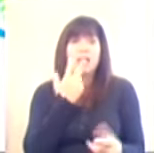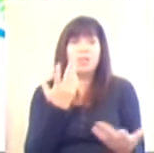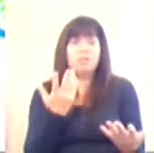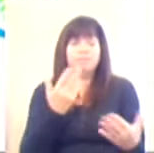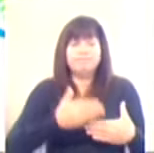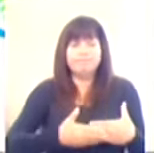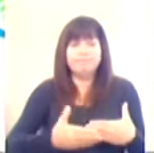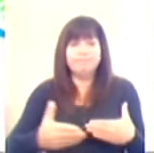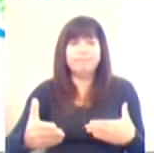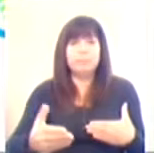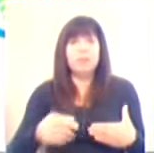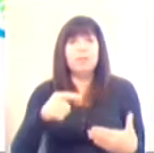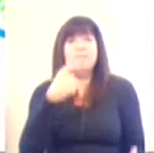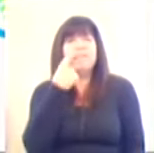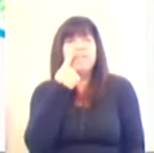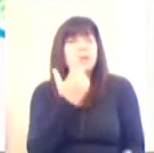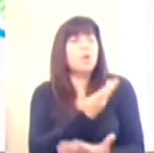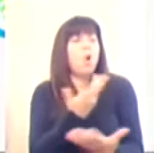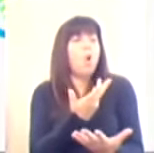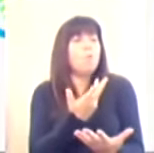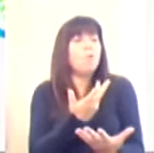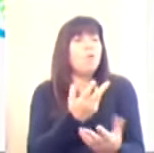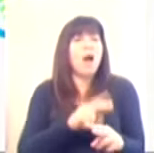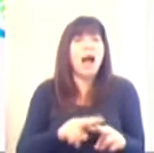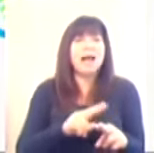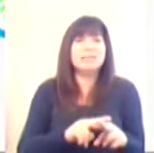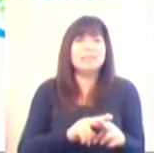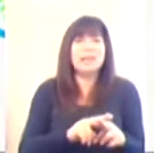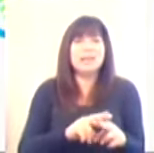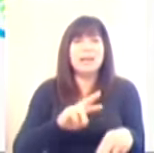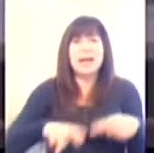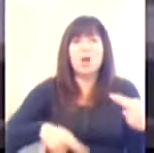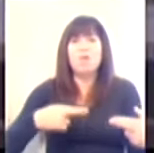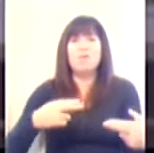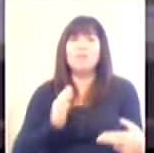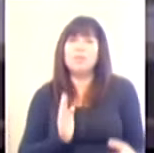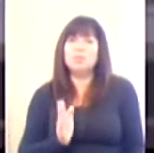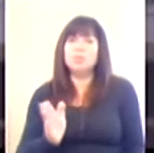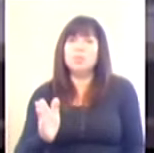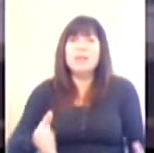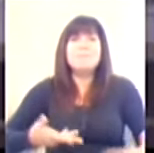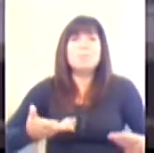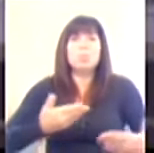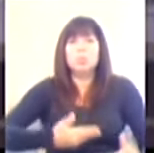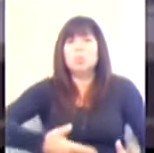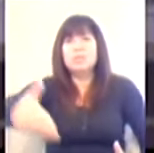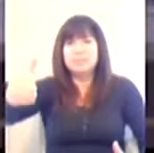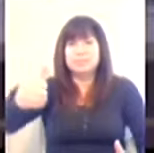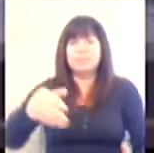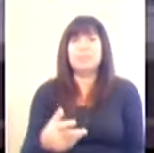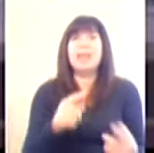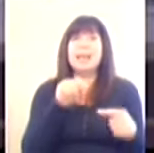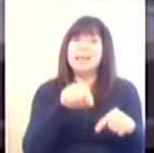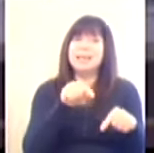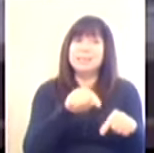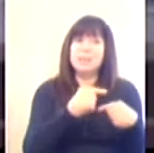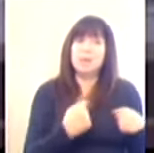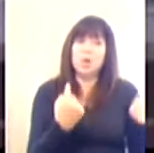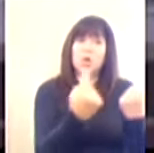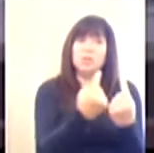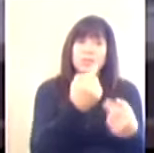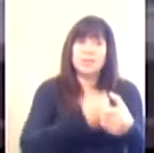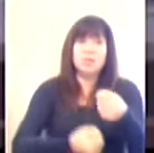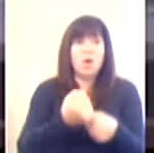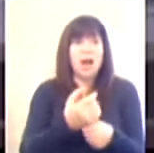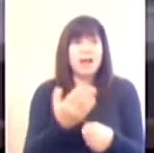y buscar cómo hacer una reactivación sostenible impulsando hacia adelante. Y ese fue el contexto en el cual nosotros, en el año pasado,